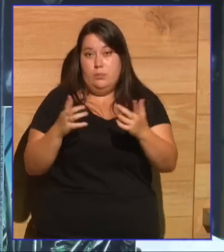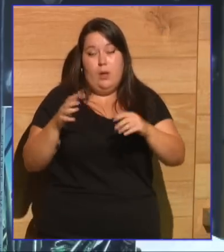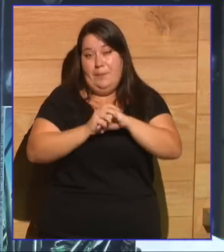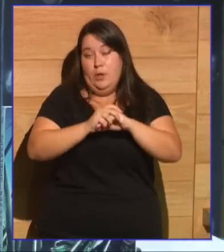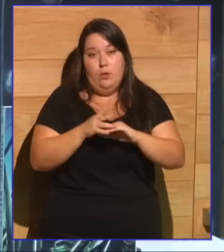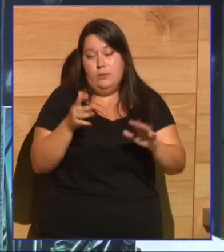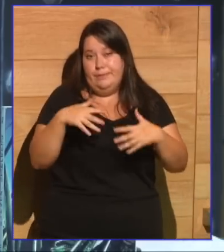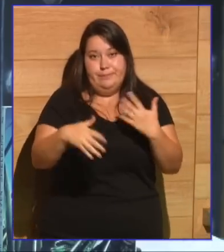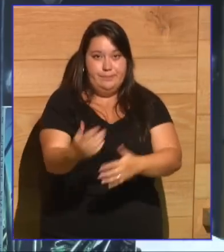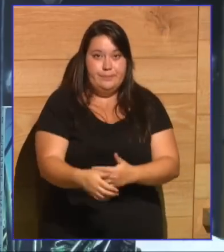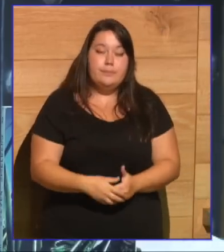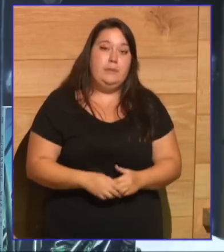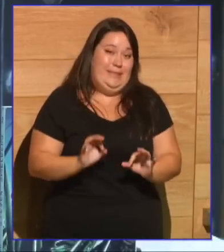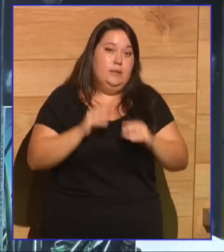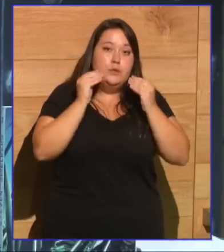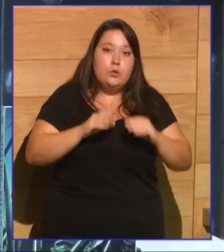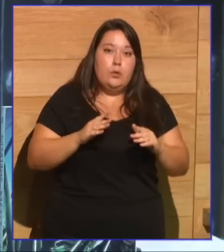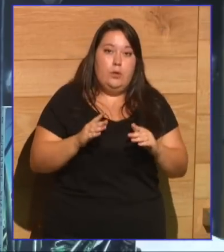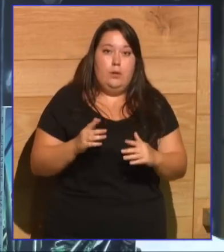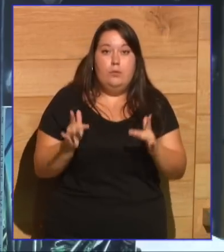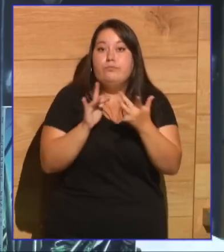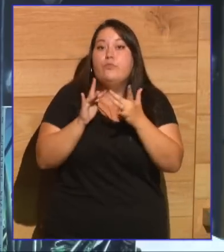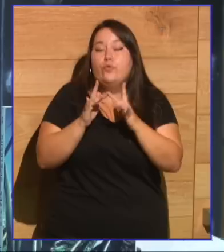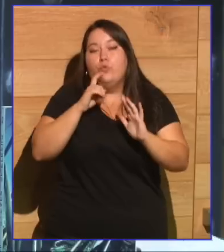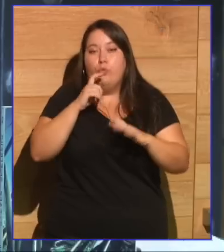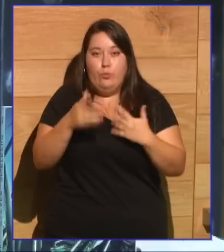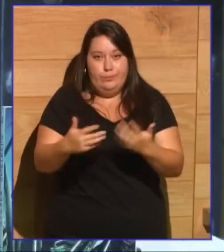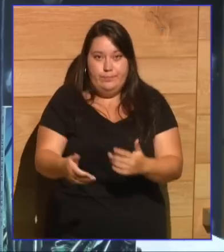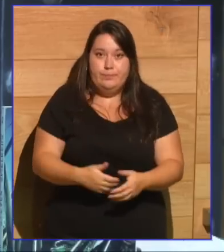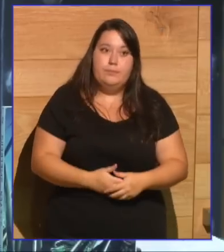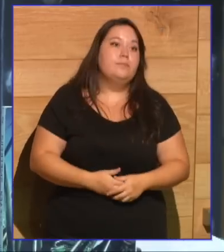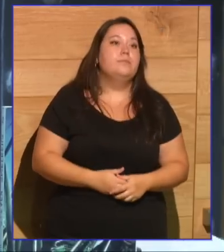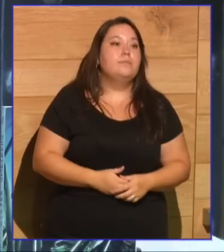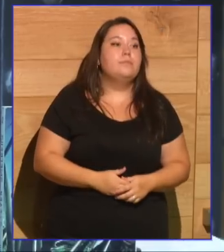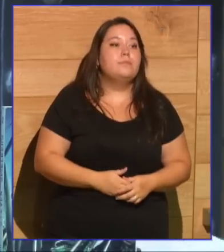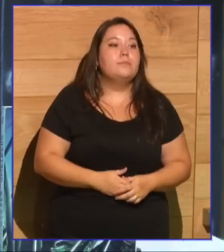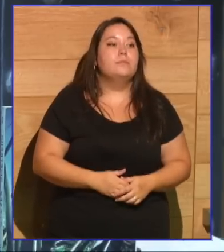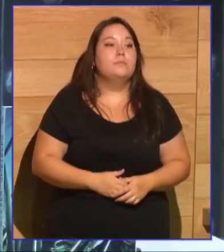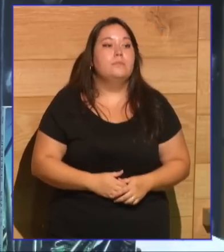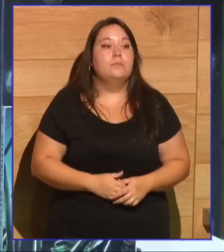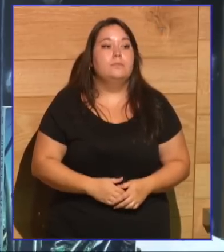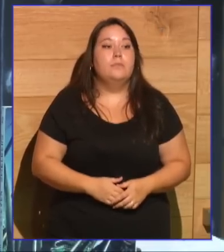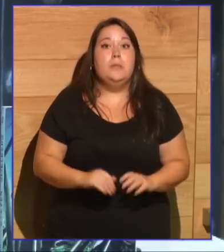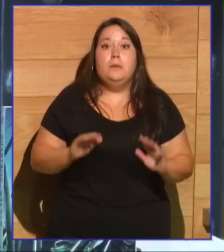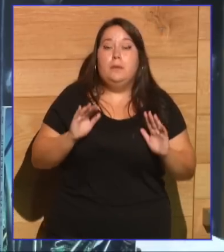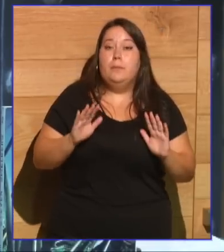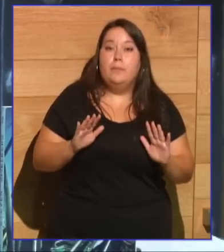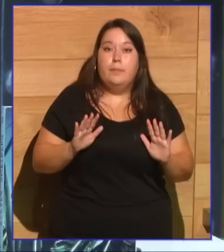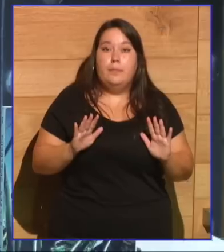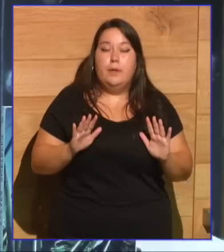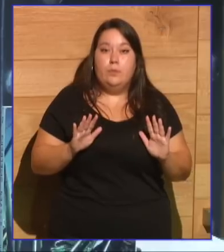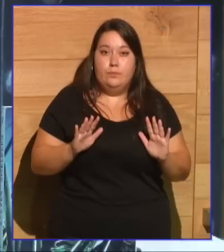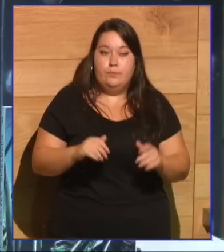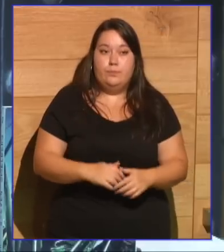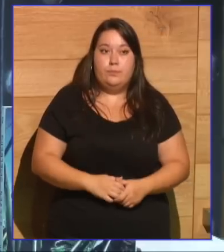y dice esa es la historia la relación entre dos niños que vienen de ciudades distintas pero efectivamente el hecho de